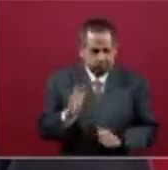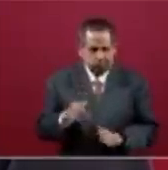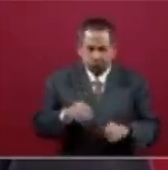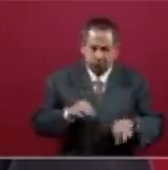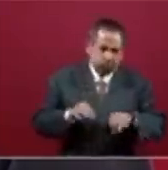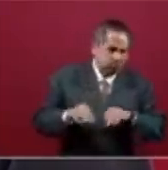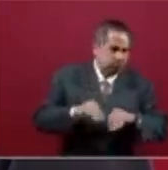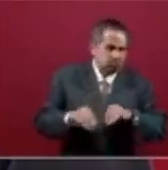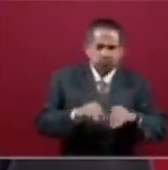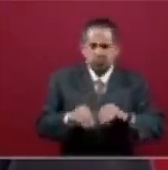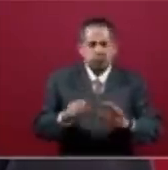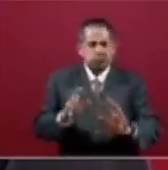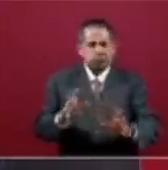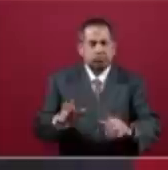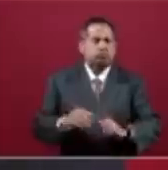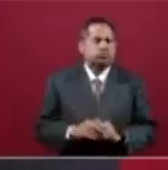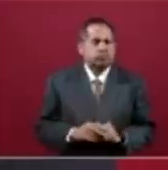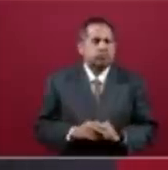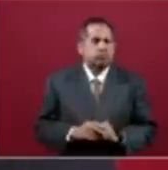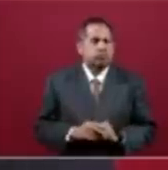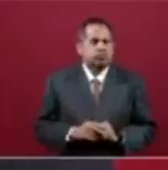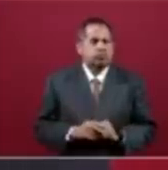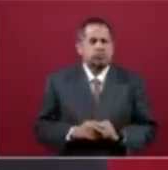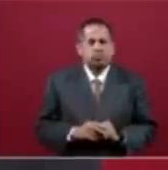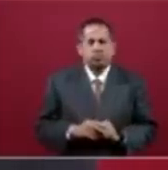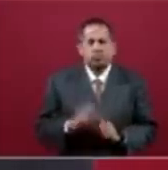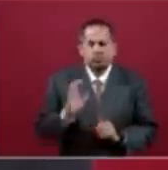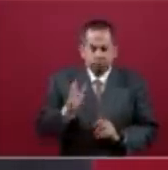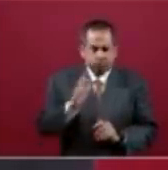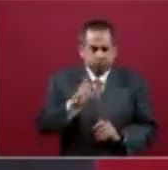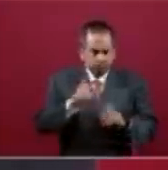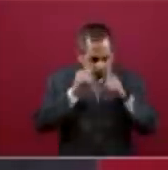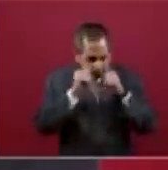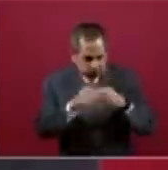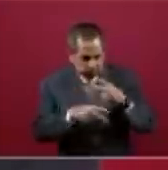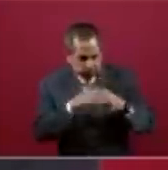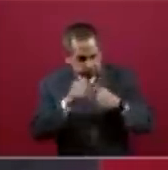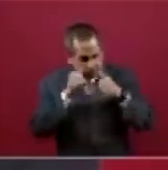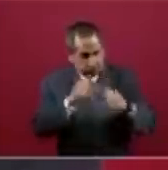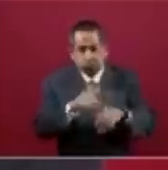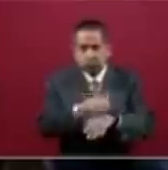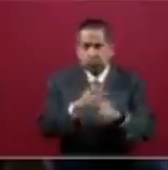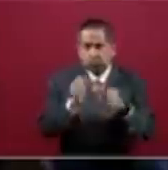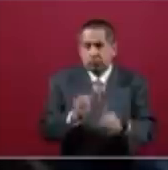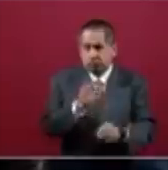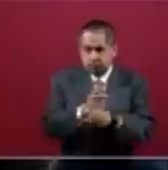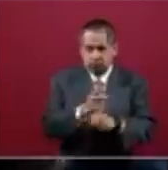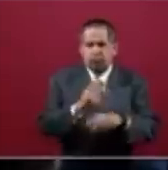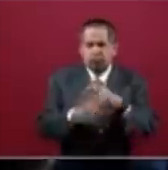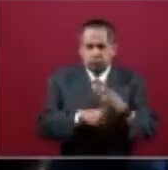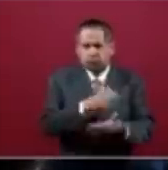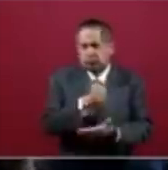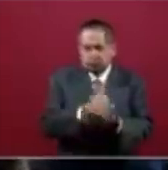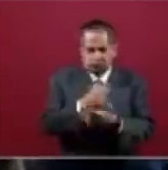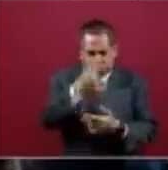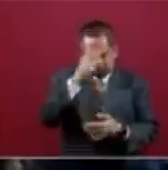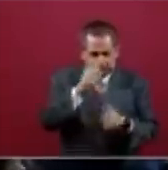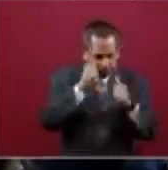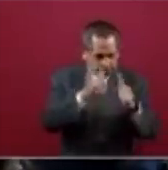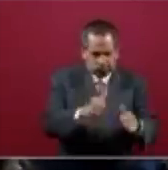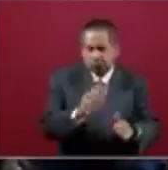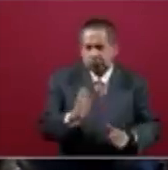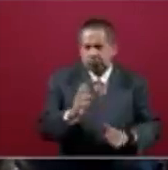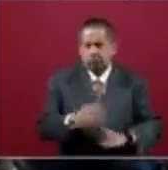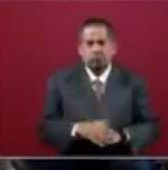actuando, está atendiendo el problema de la inseguridad, sobre todo